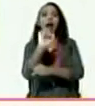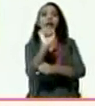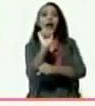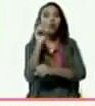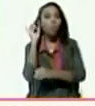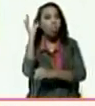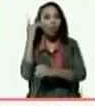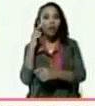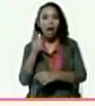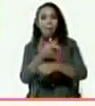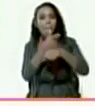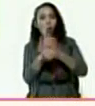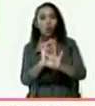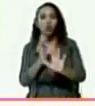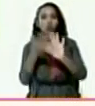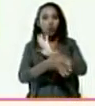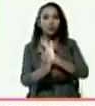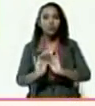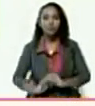Dispararon.